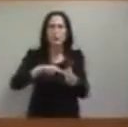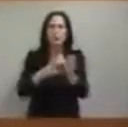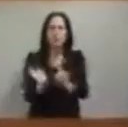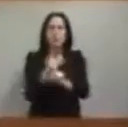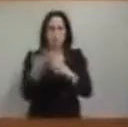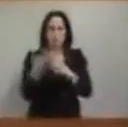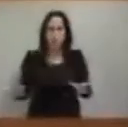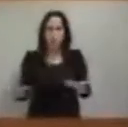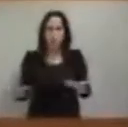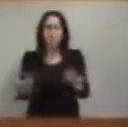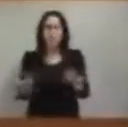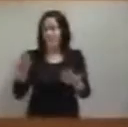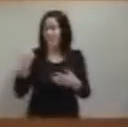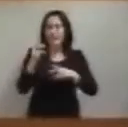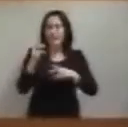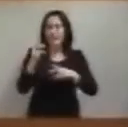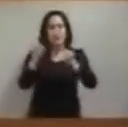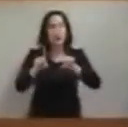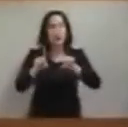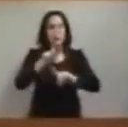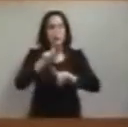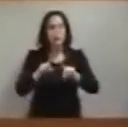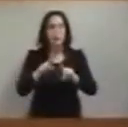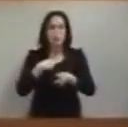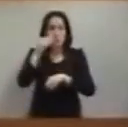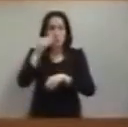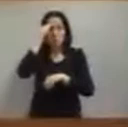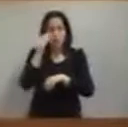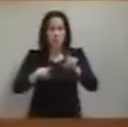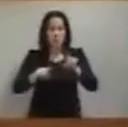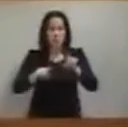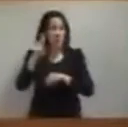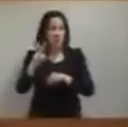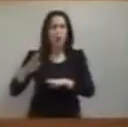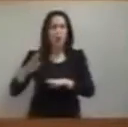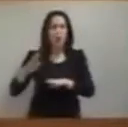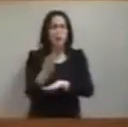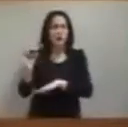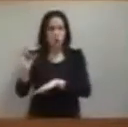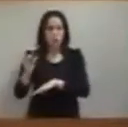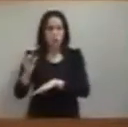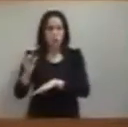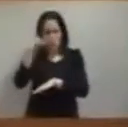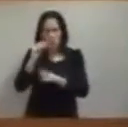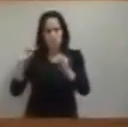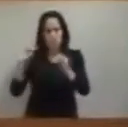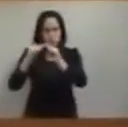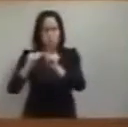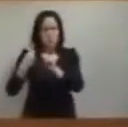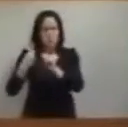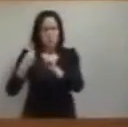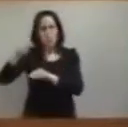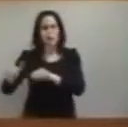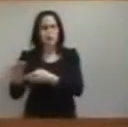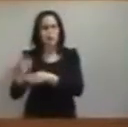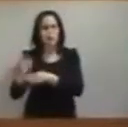yo citaba en aquella interpelación dos problemas que creo que afectan a SOGEPSA. Comparto con el interpelante y hoy autor de la moción